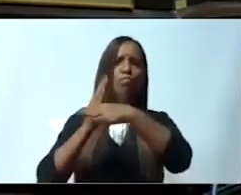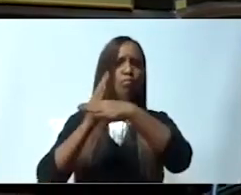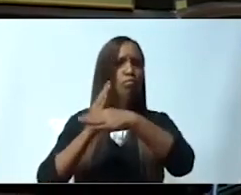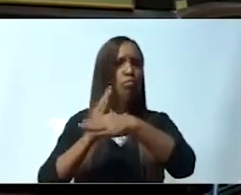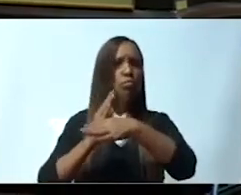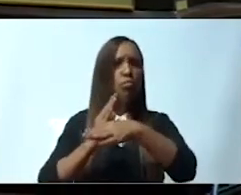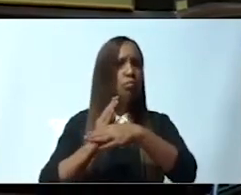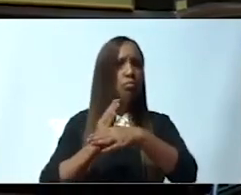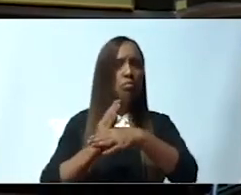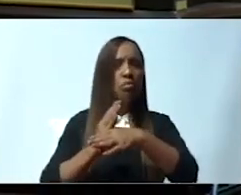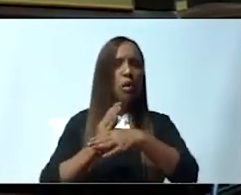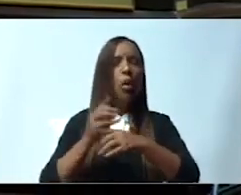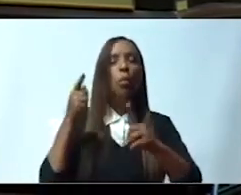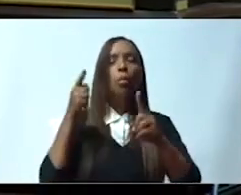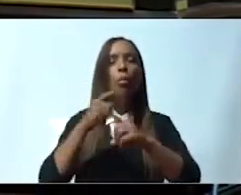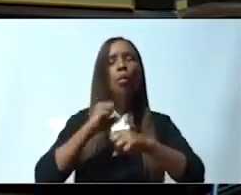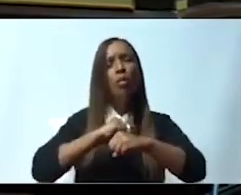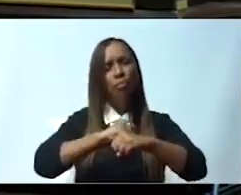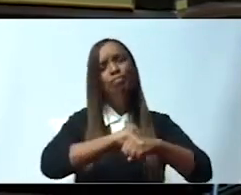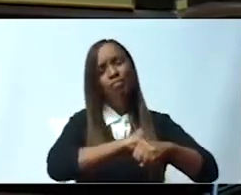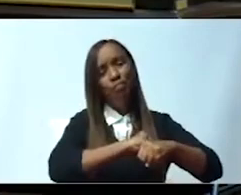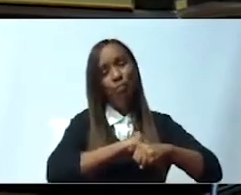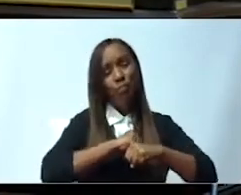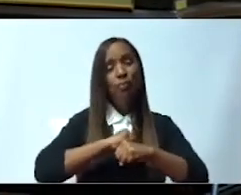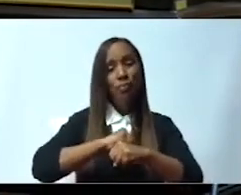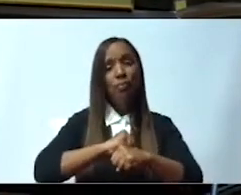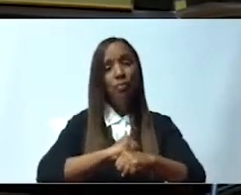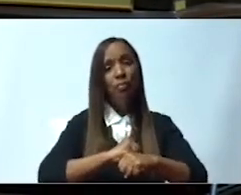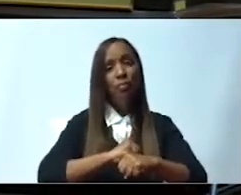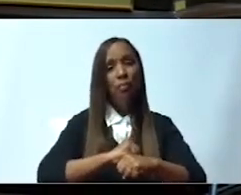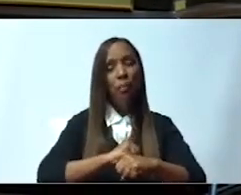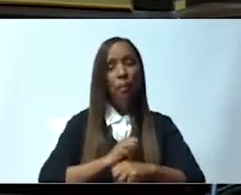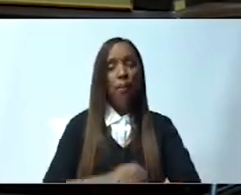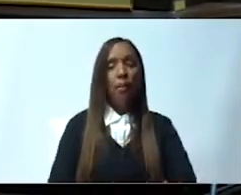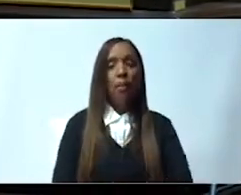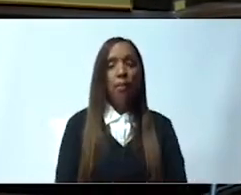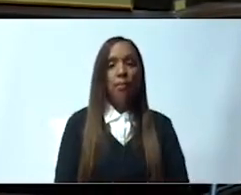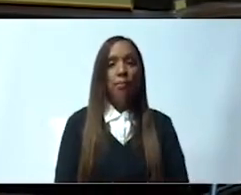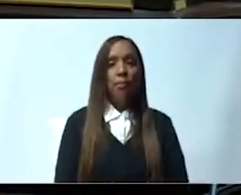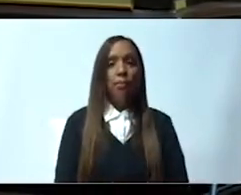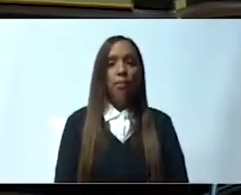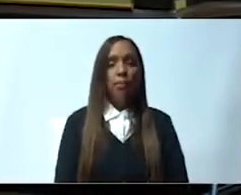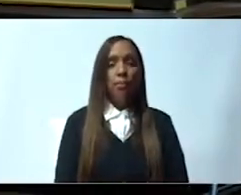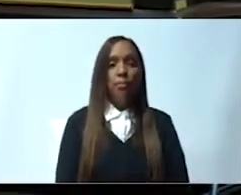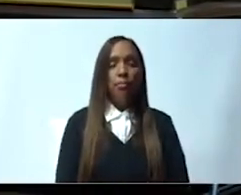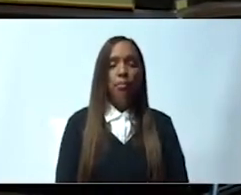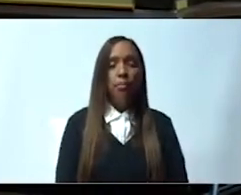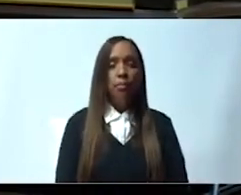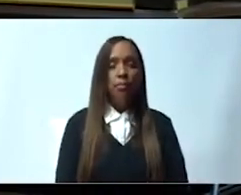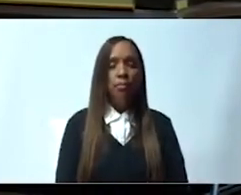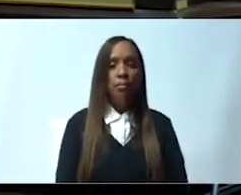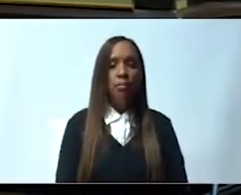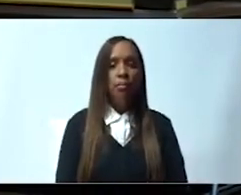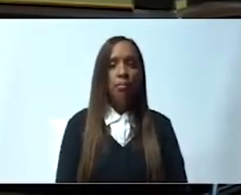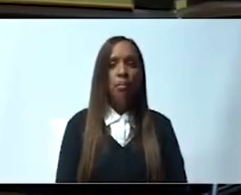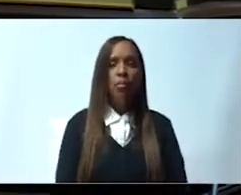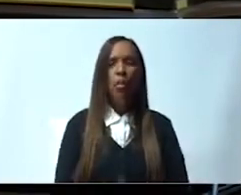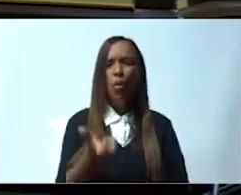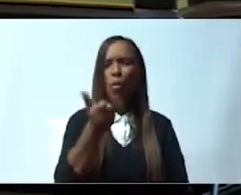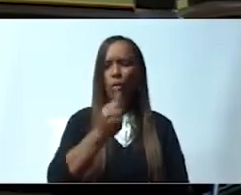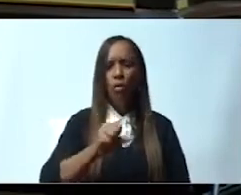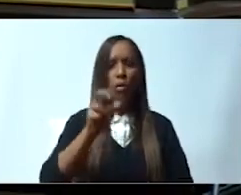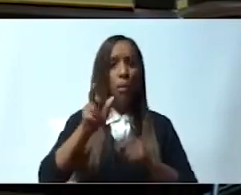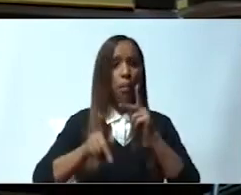nivel medioambiental y que los jardineros, todos los residentes, los jardineros y los que visitan ahí puedan disfrutar de lo